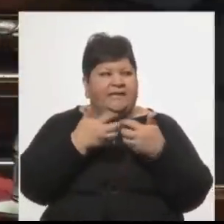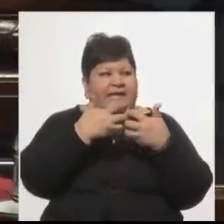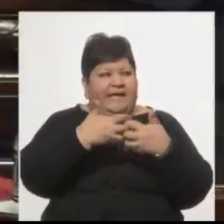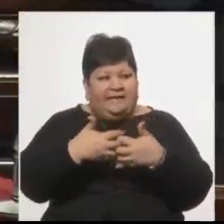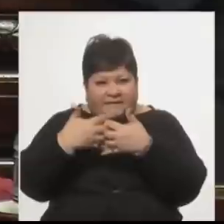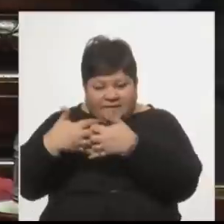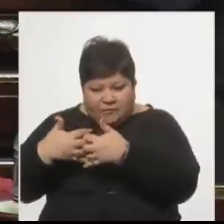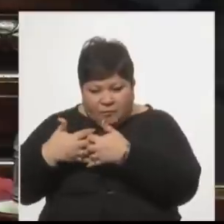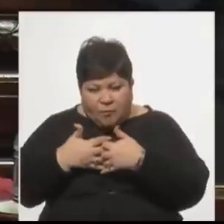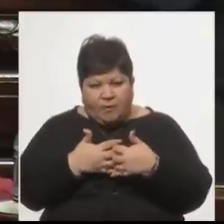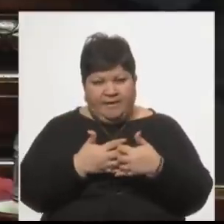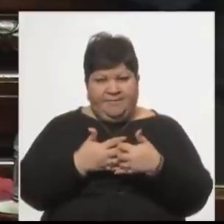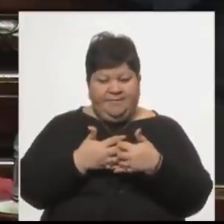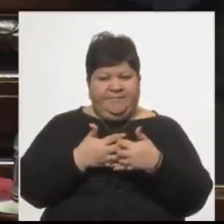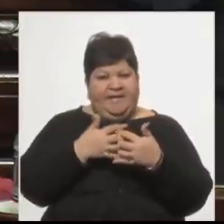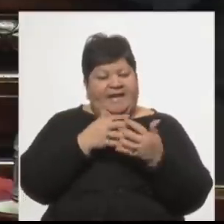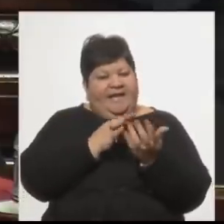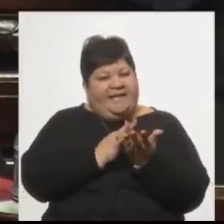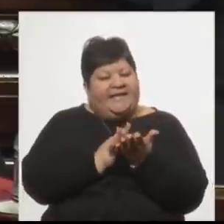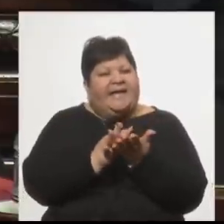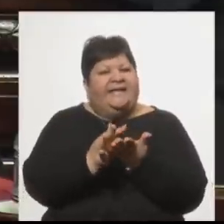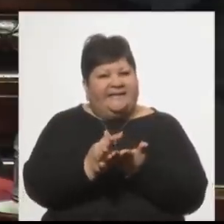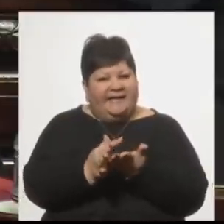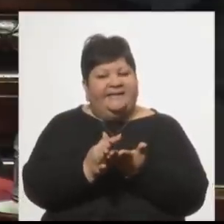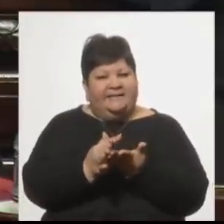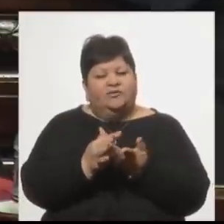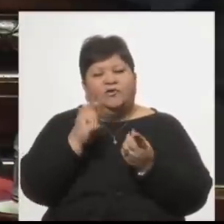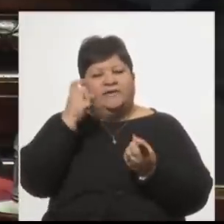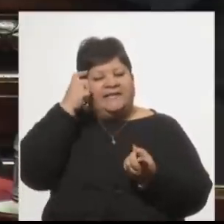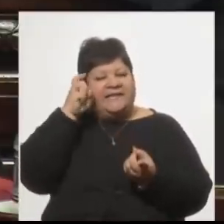del tiempo, son las ideas las que siguen moviendo.